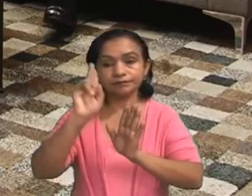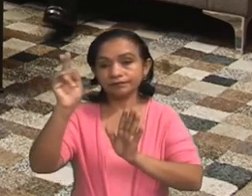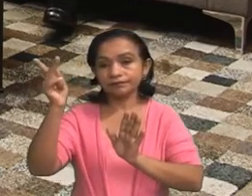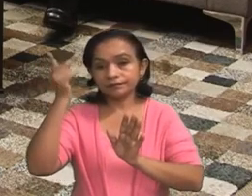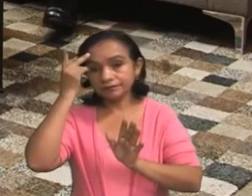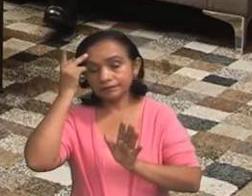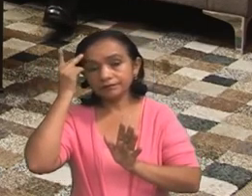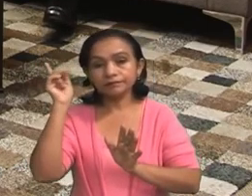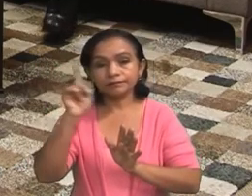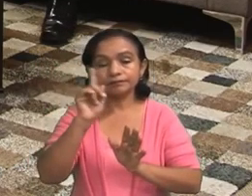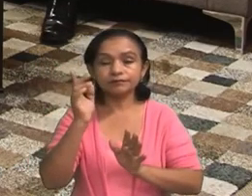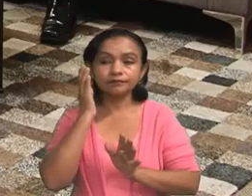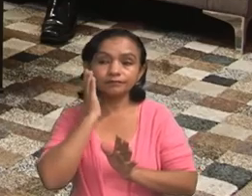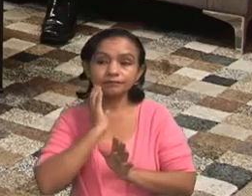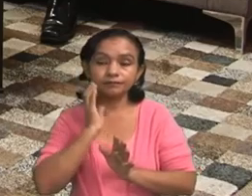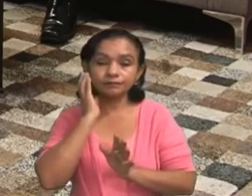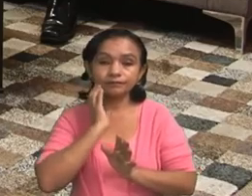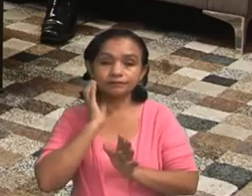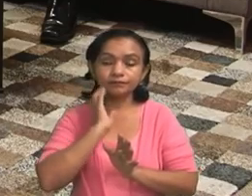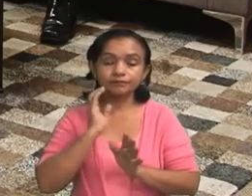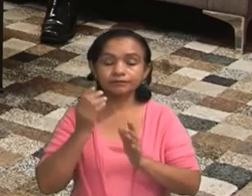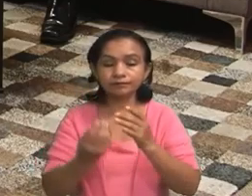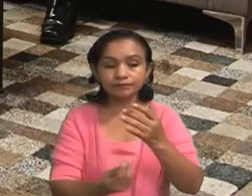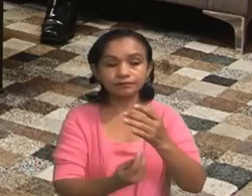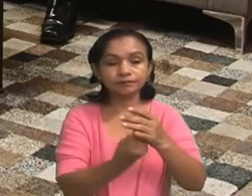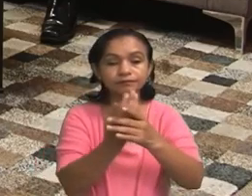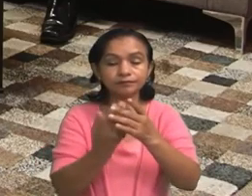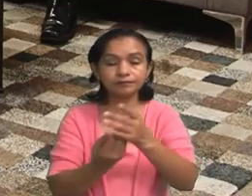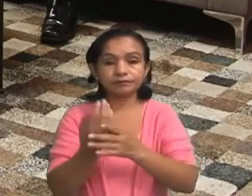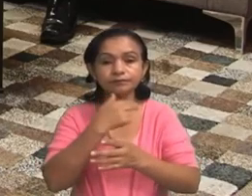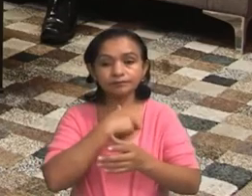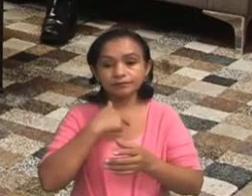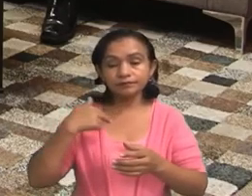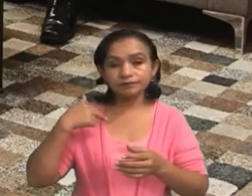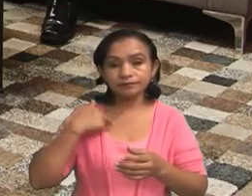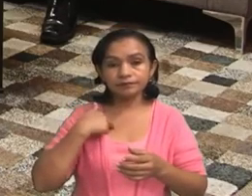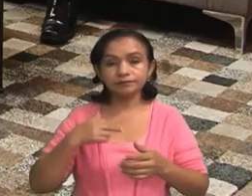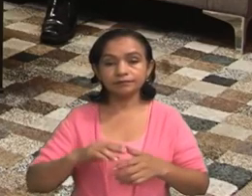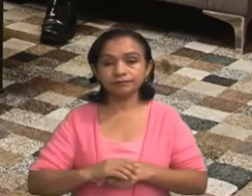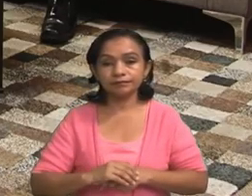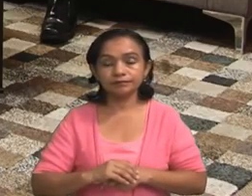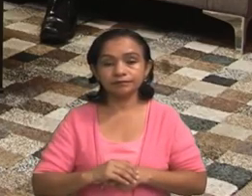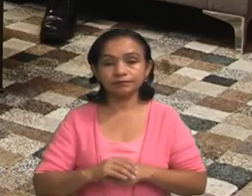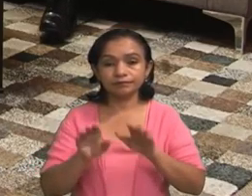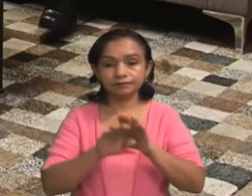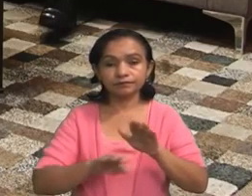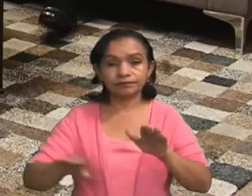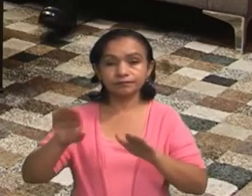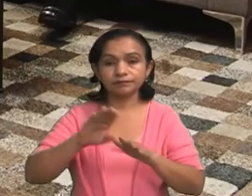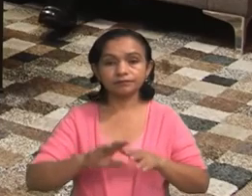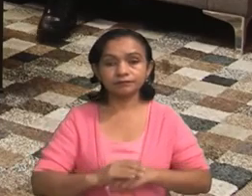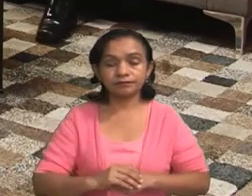no, experiencia en el campo de lo que se está haciendo, ¿verdad? Directamente.